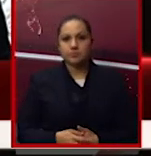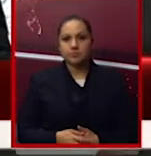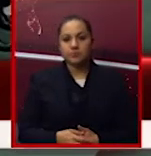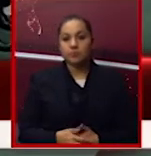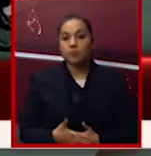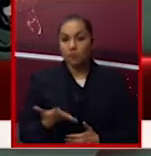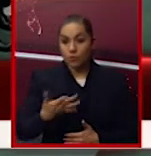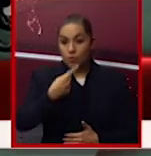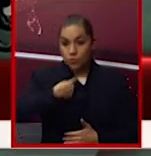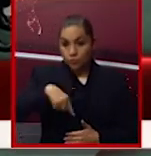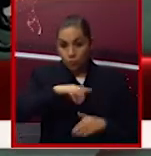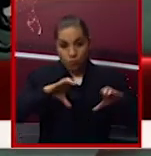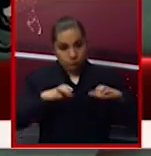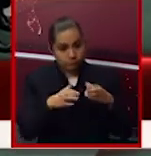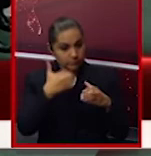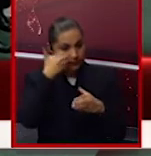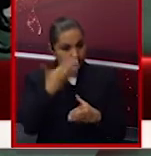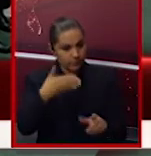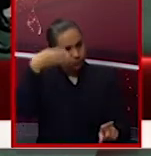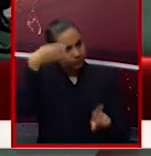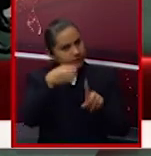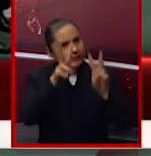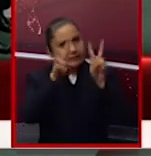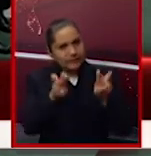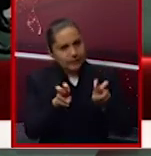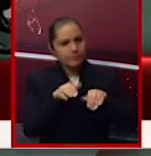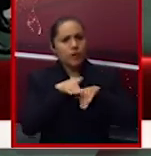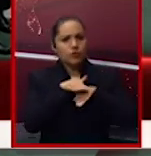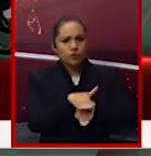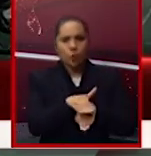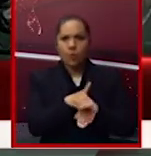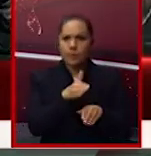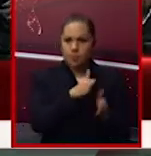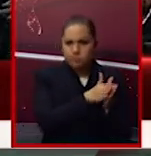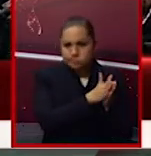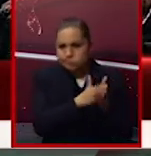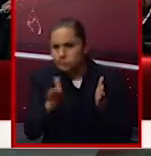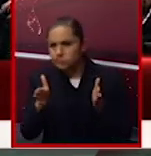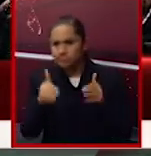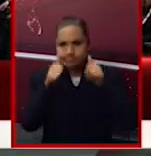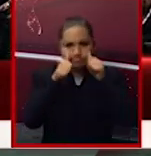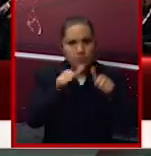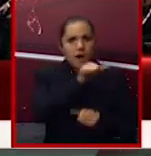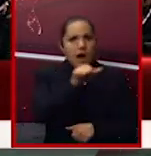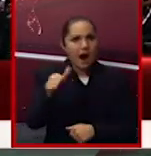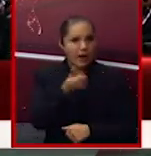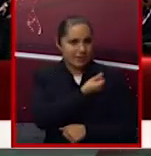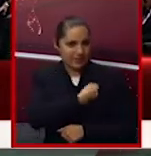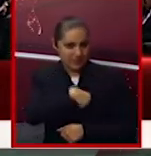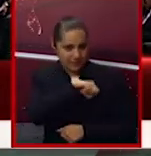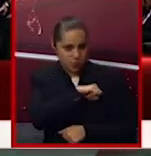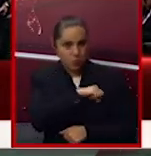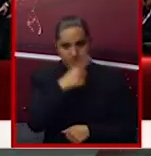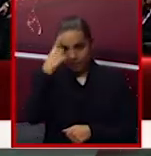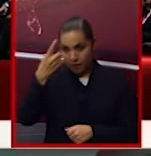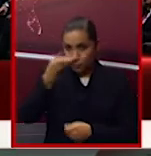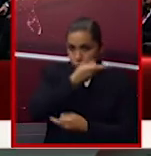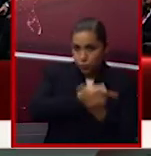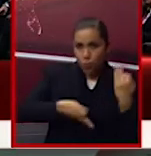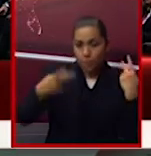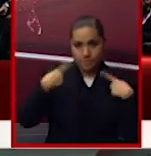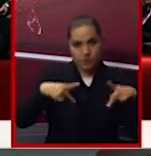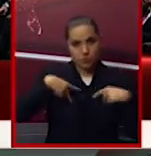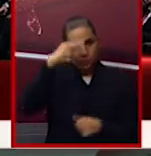Nos dedicaremos a garantizar una acción integral de la salud a todos los mexicanos,